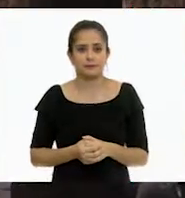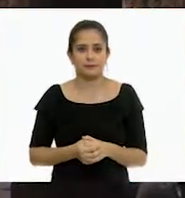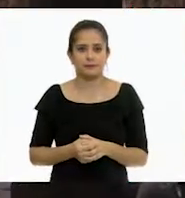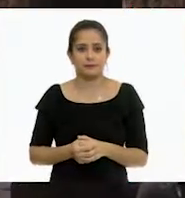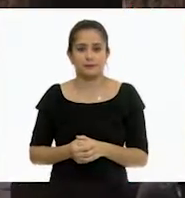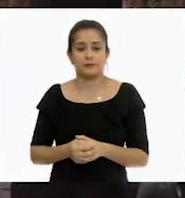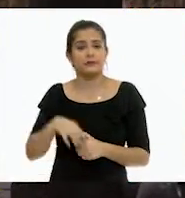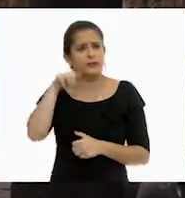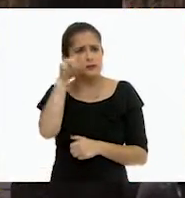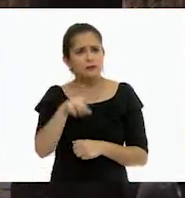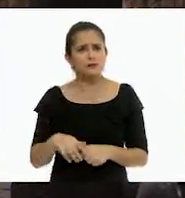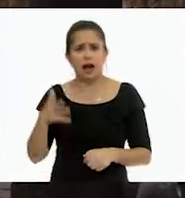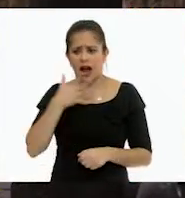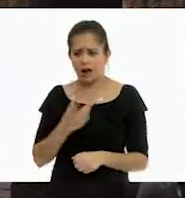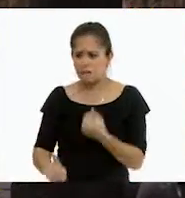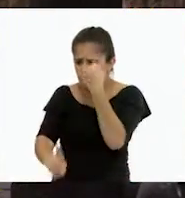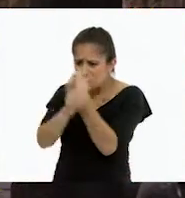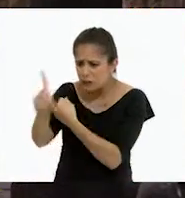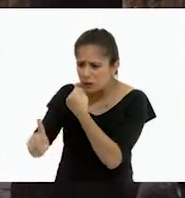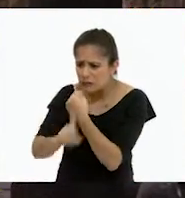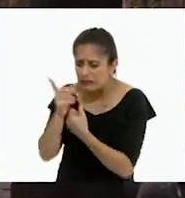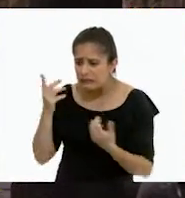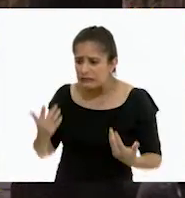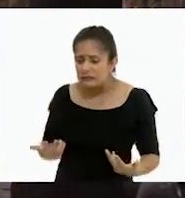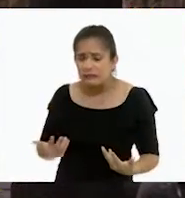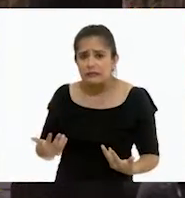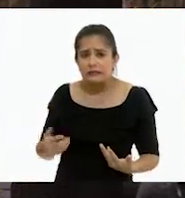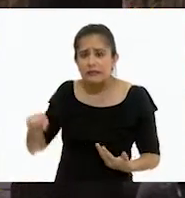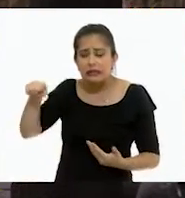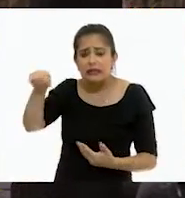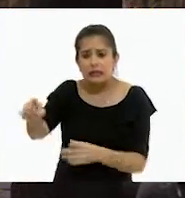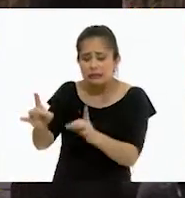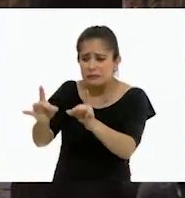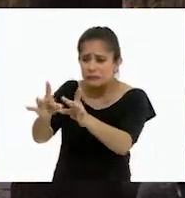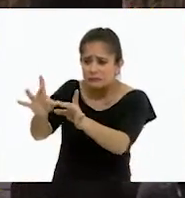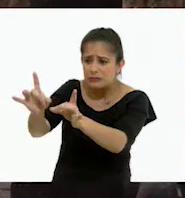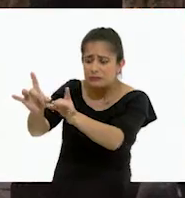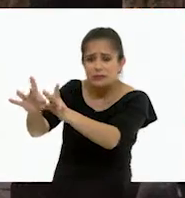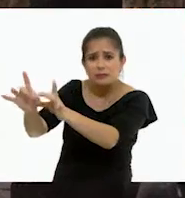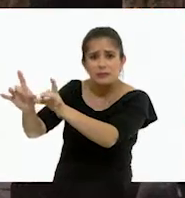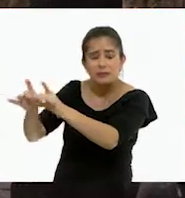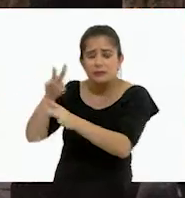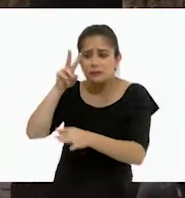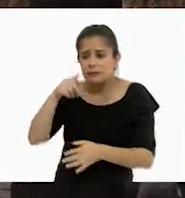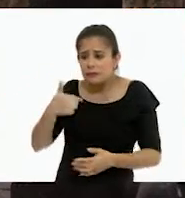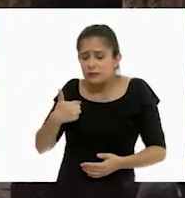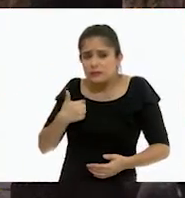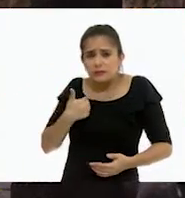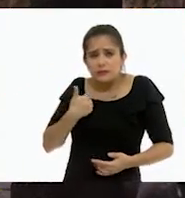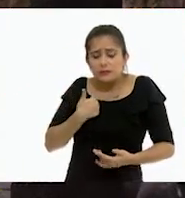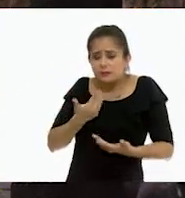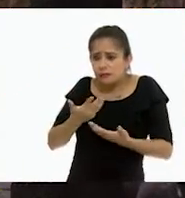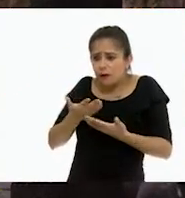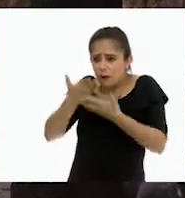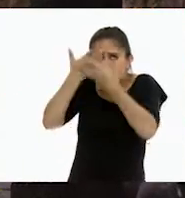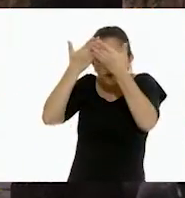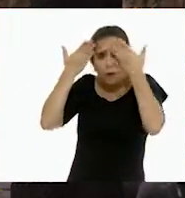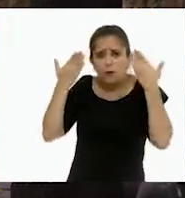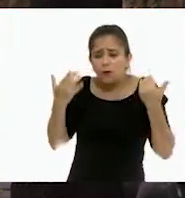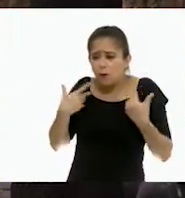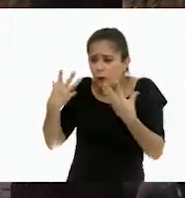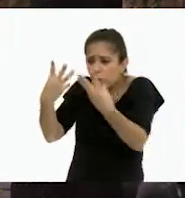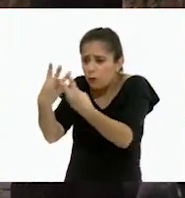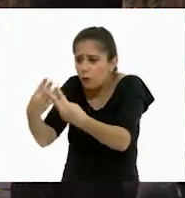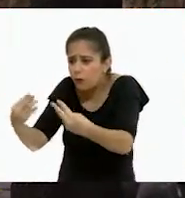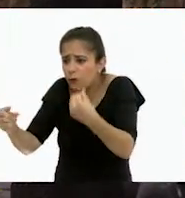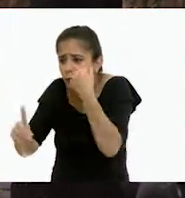¿Alguna vez te has topado con un problema? Esas situaciones en las que no cuentas con todos los elementos para resolver